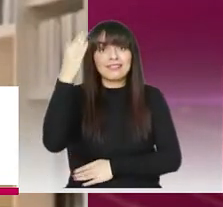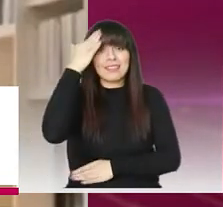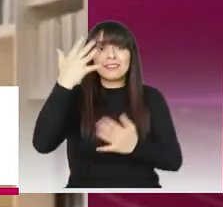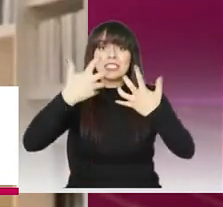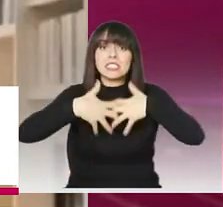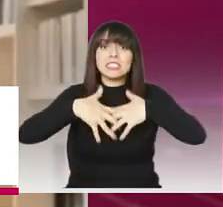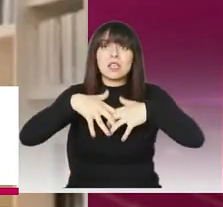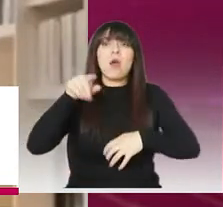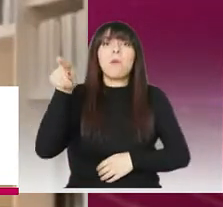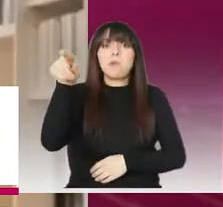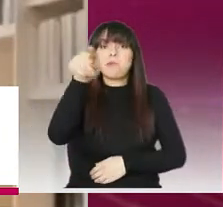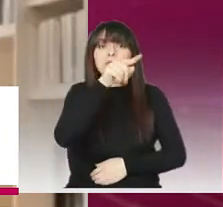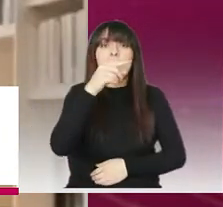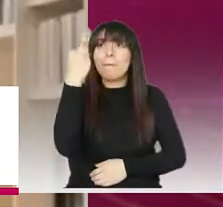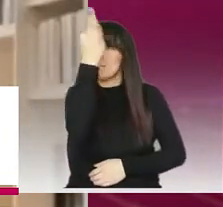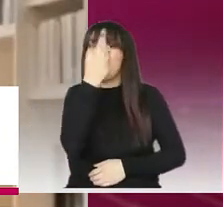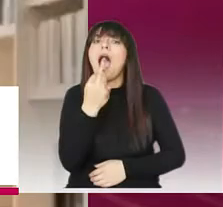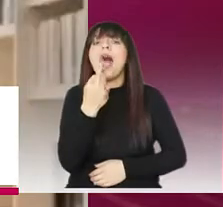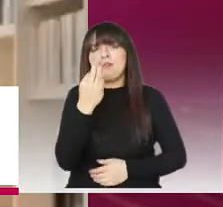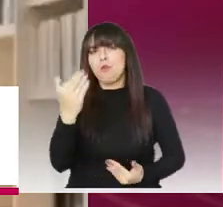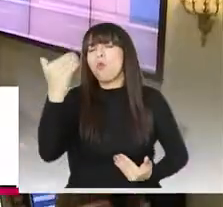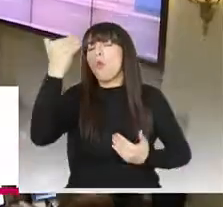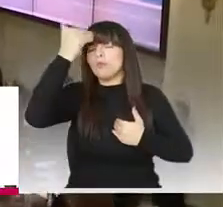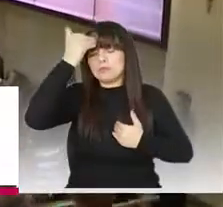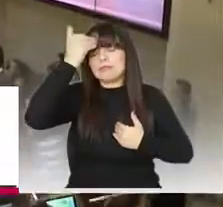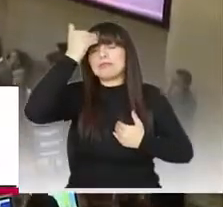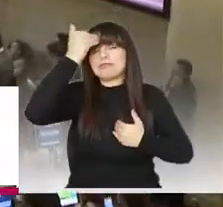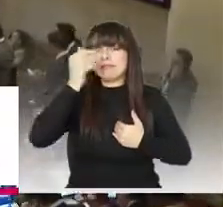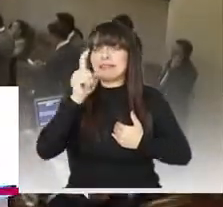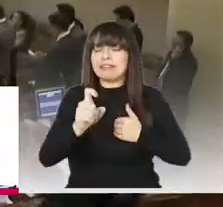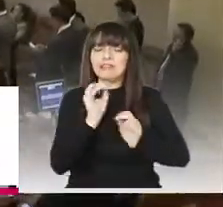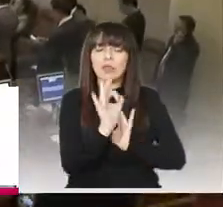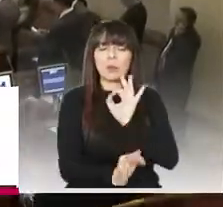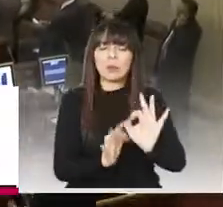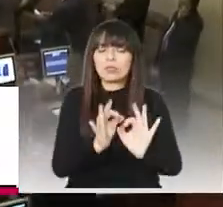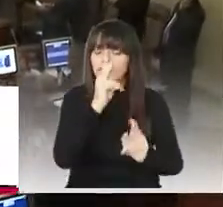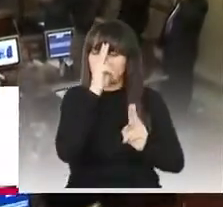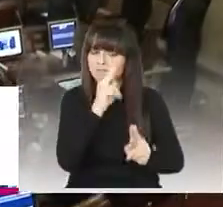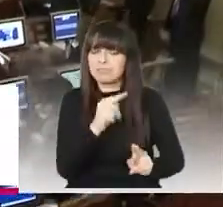que debemos respetar a los animales. Ambos proyectos están